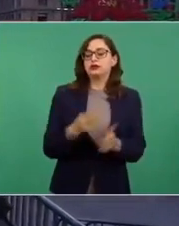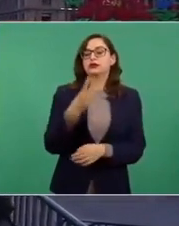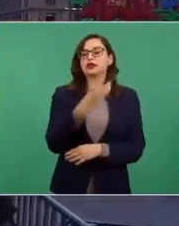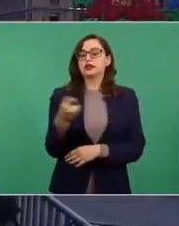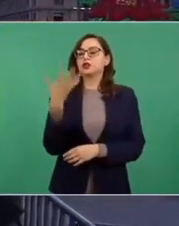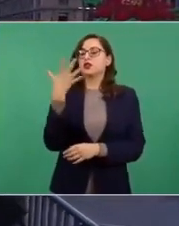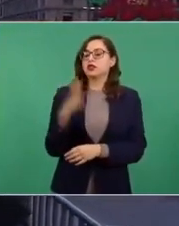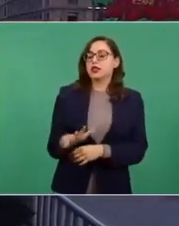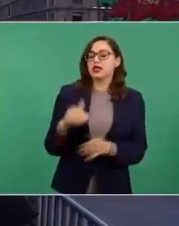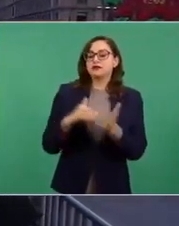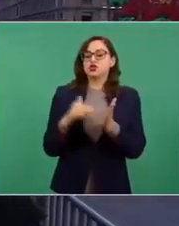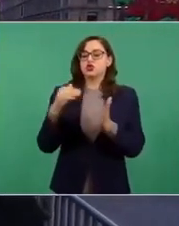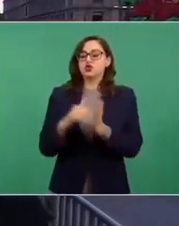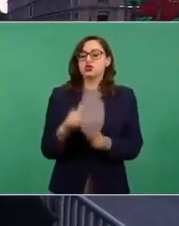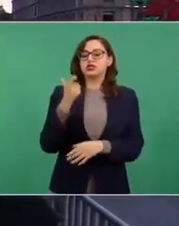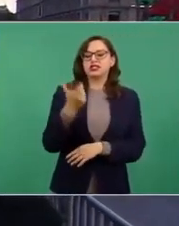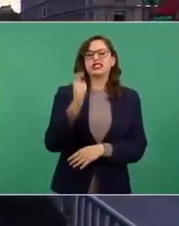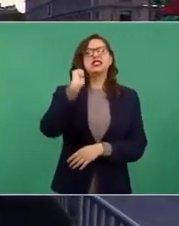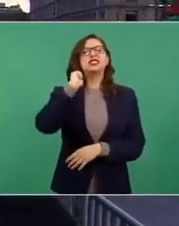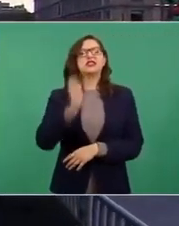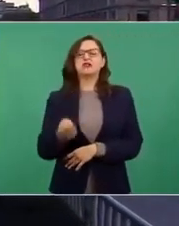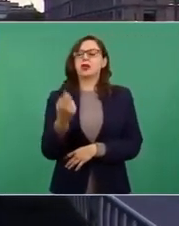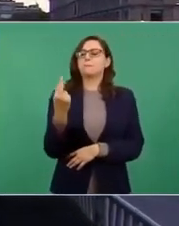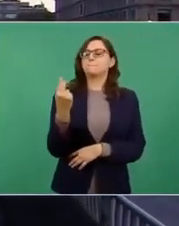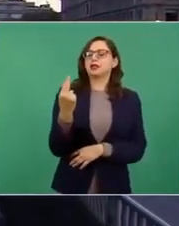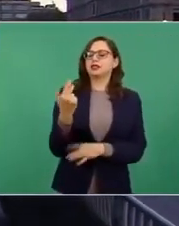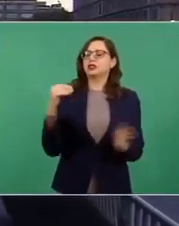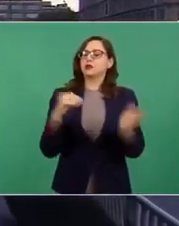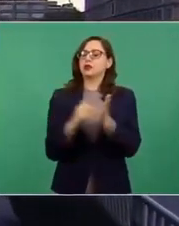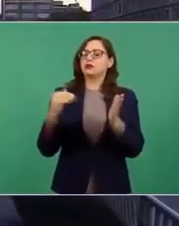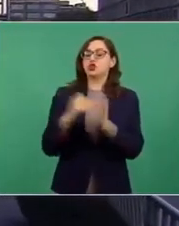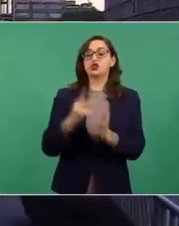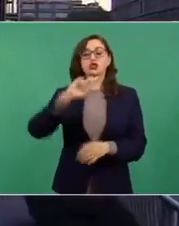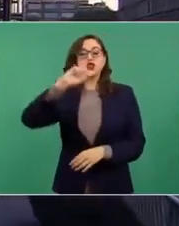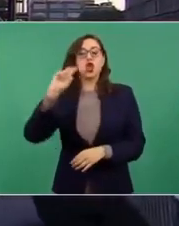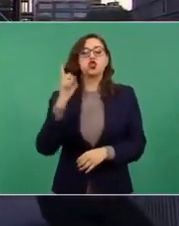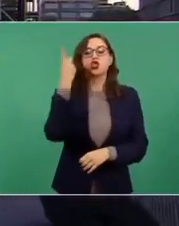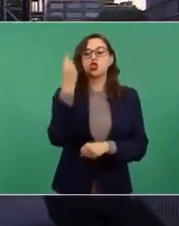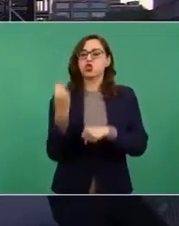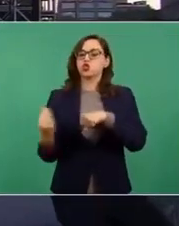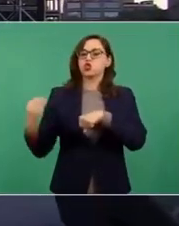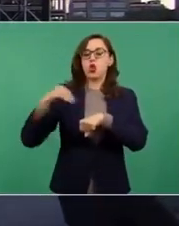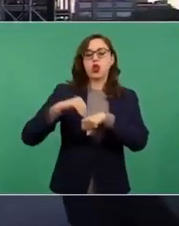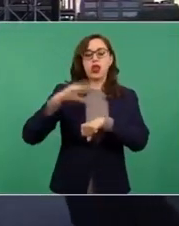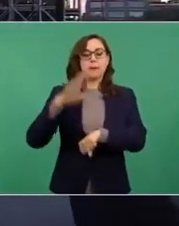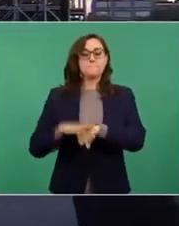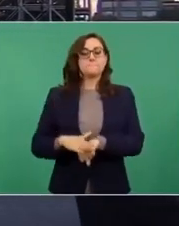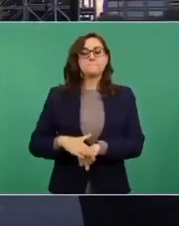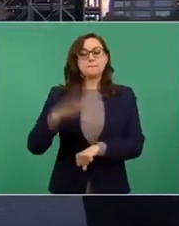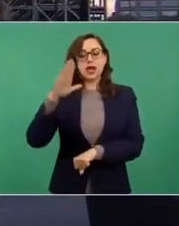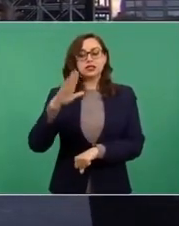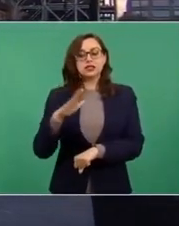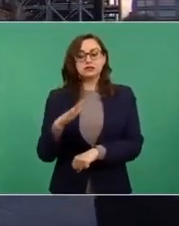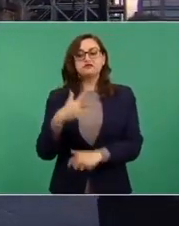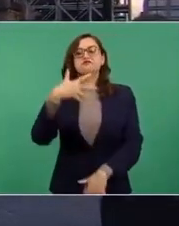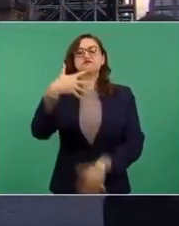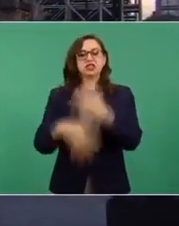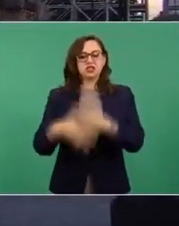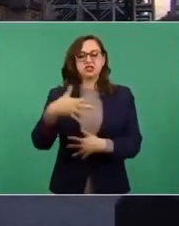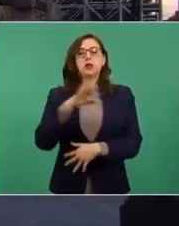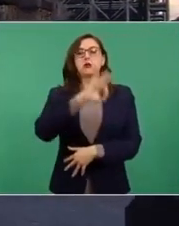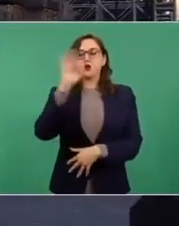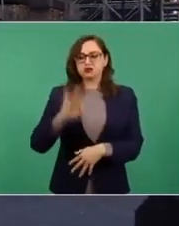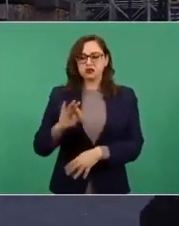de dólares, 25 mil millones de dólares más, un aumento del 15%.